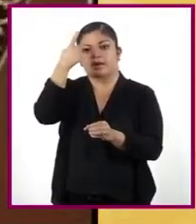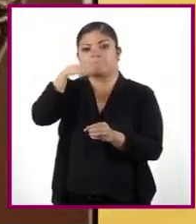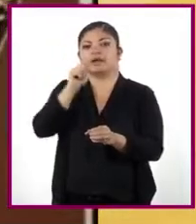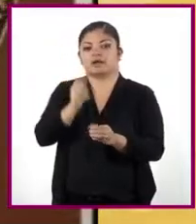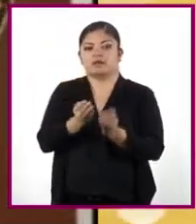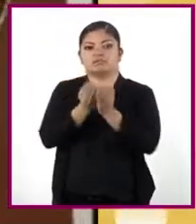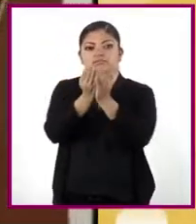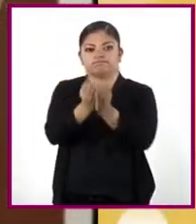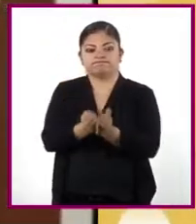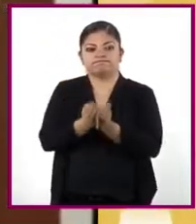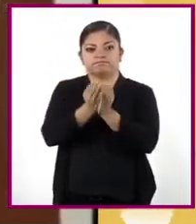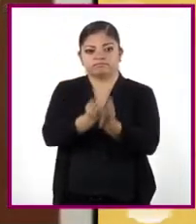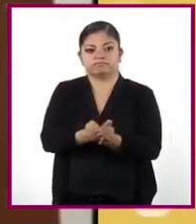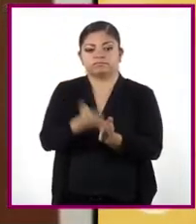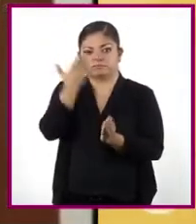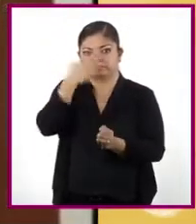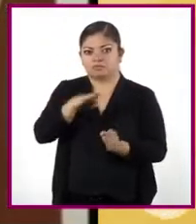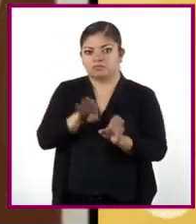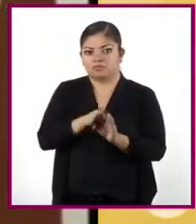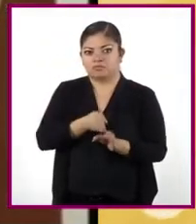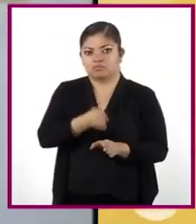navegación marítima.